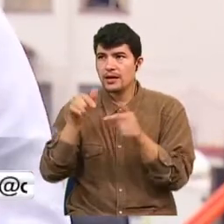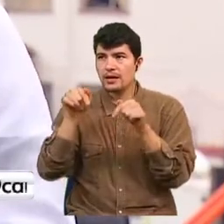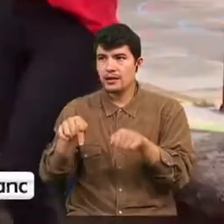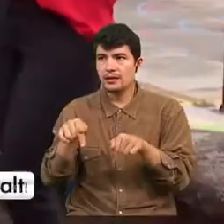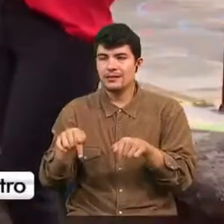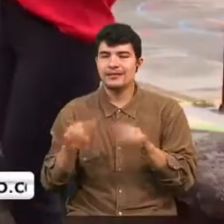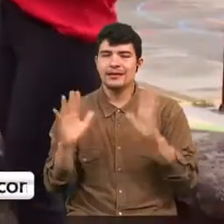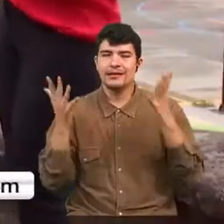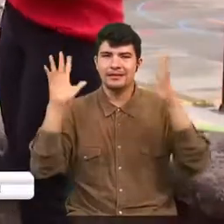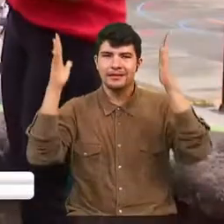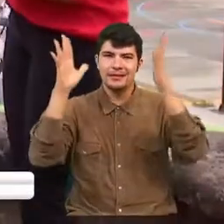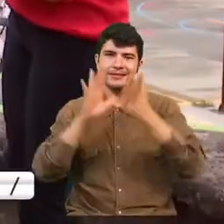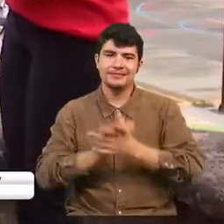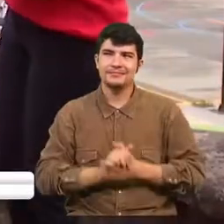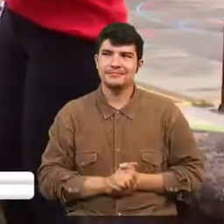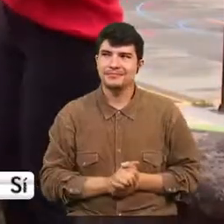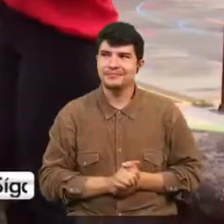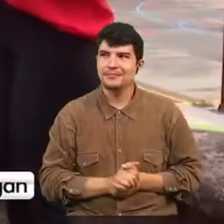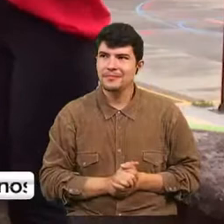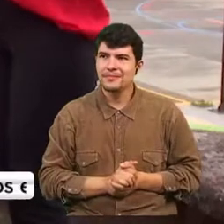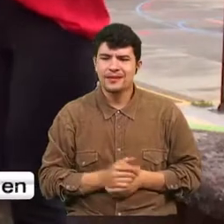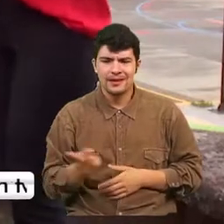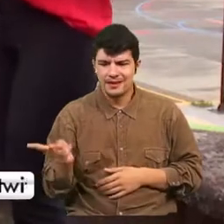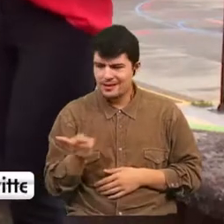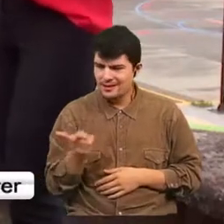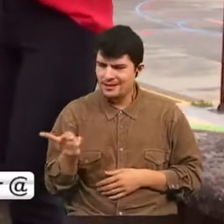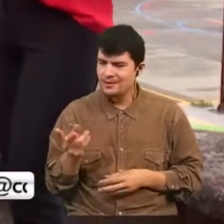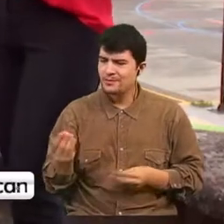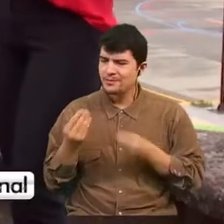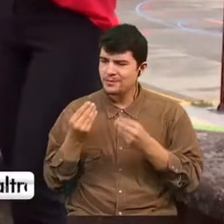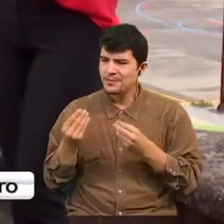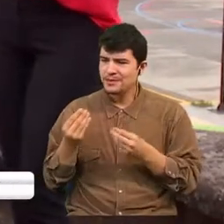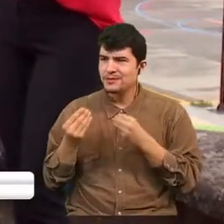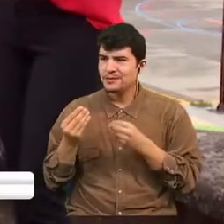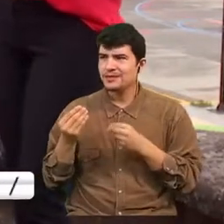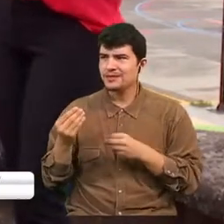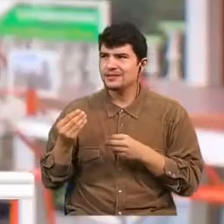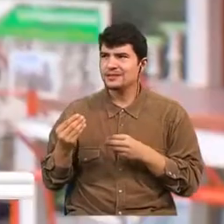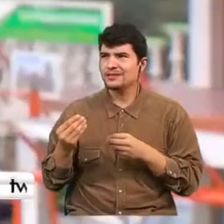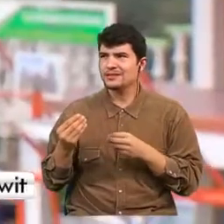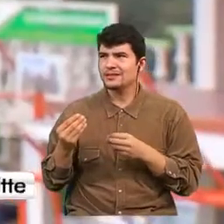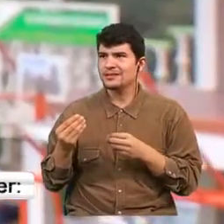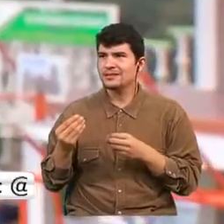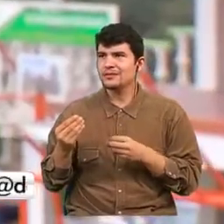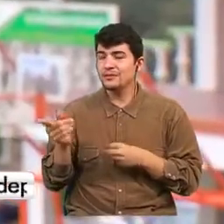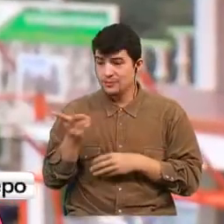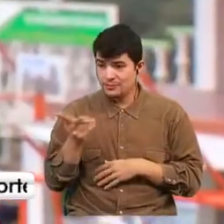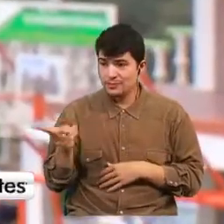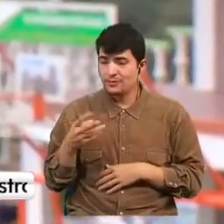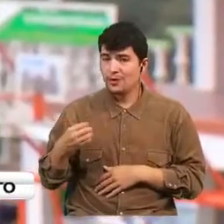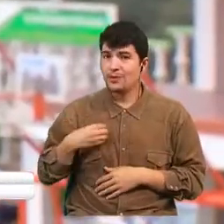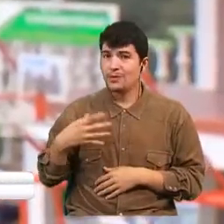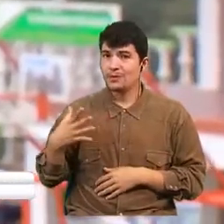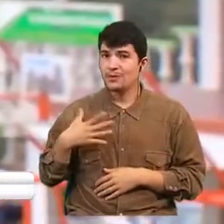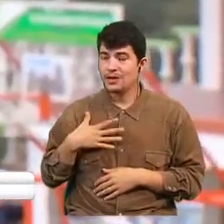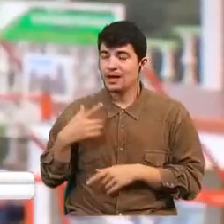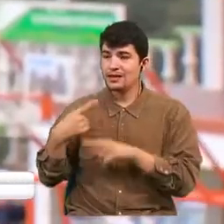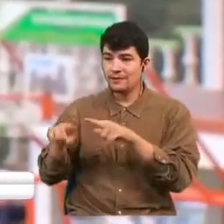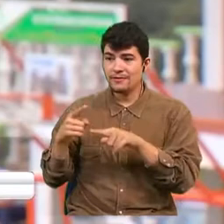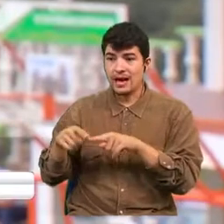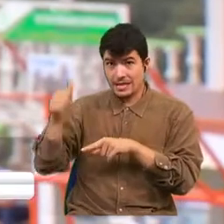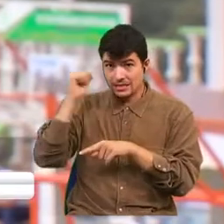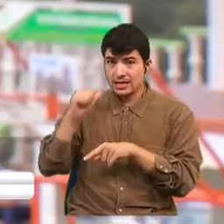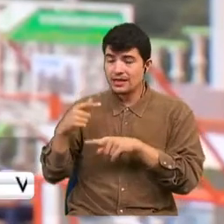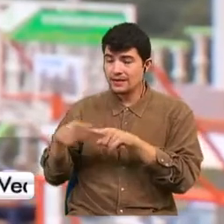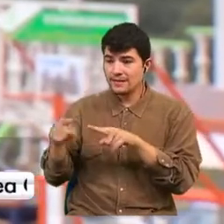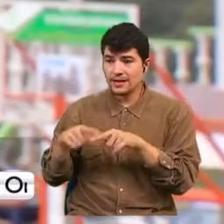evento. Bueno, señor gobernador, señor alcalde, ustedes tuvieron la oportunidad de llevar a cabo el día de ayer diferentes actividades